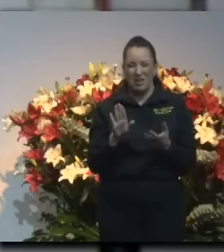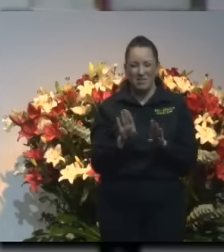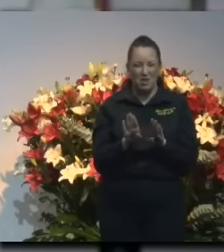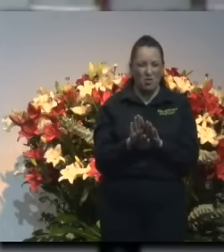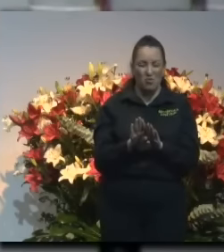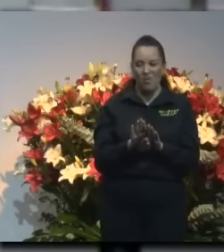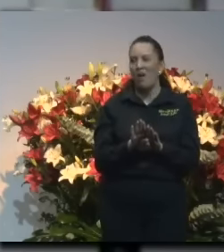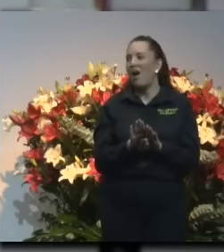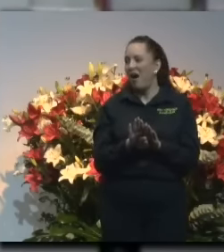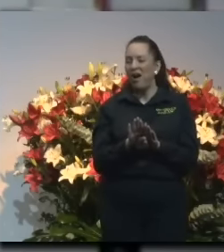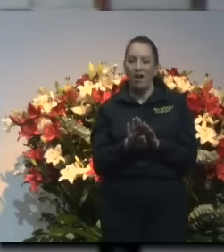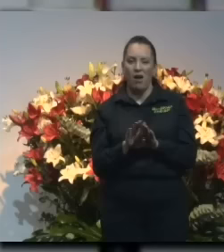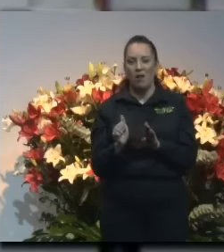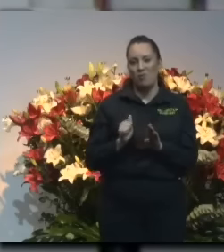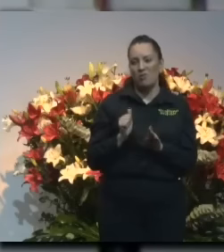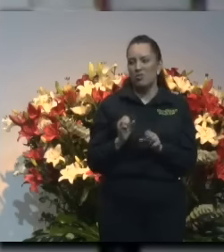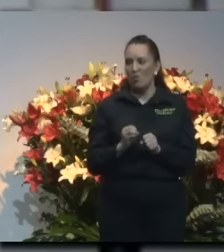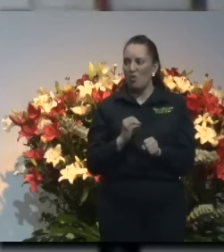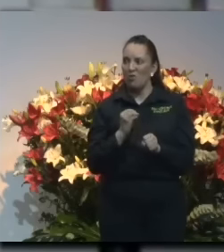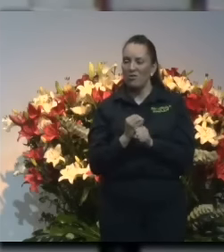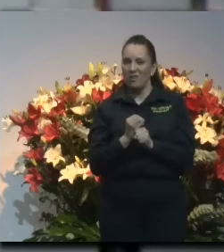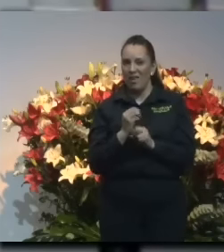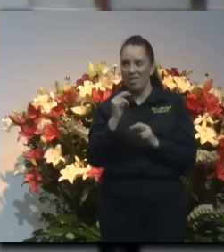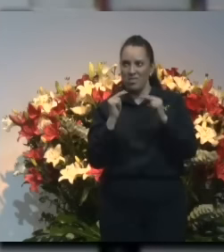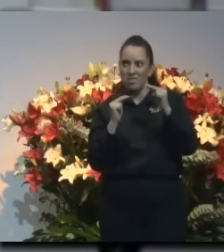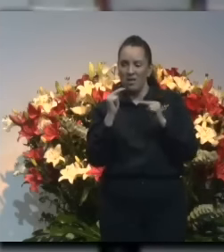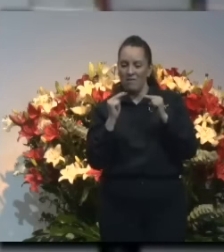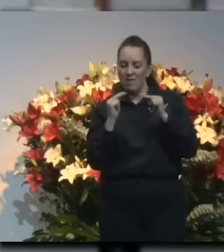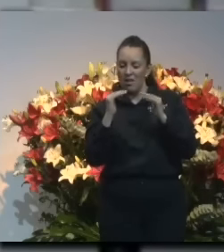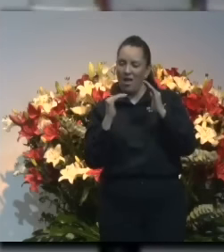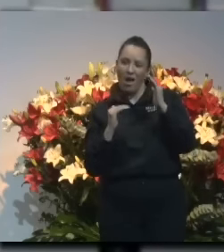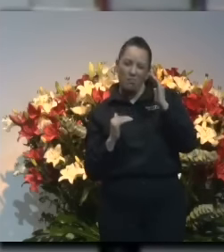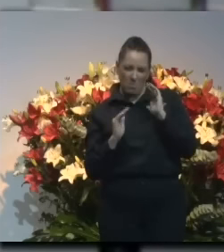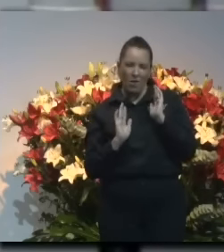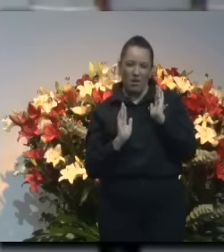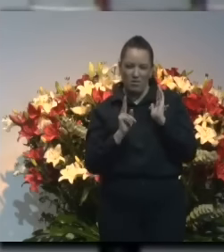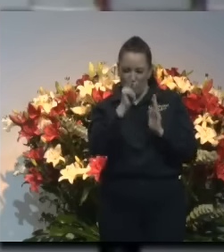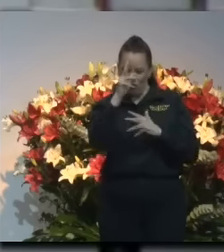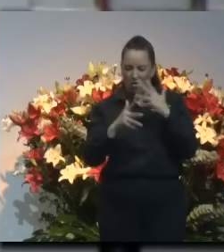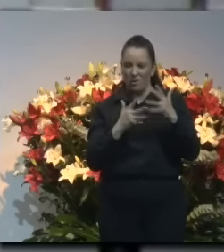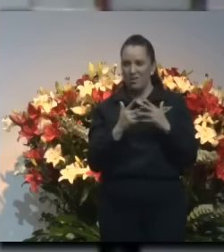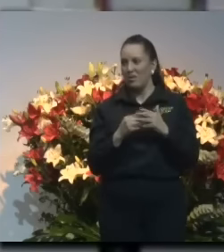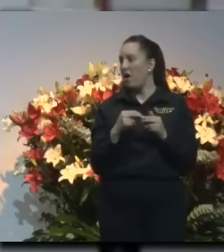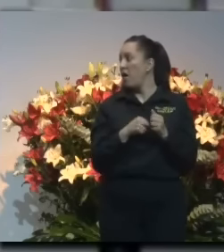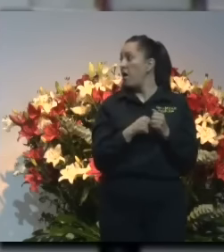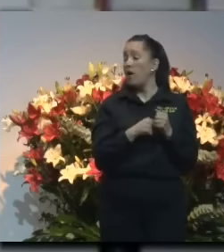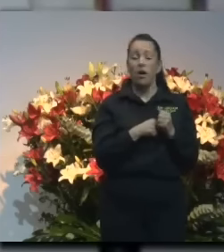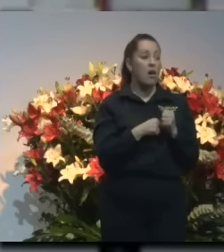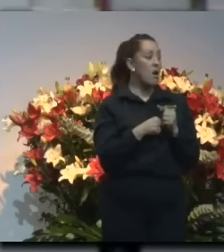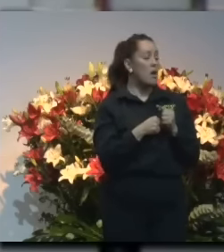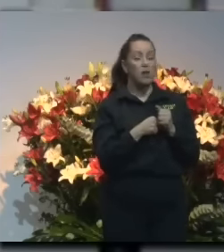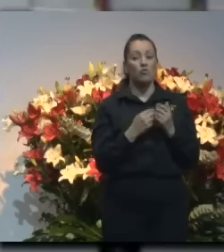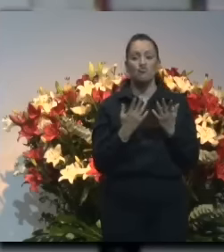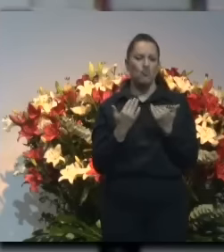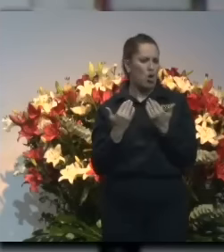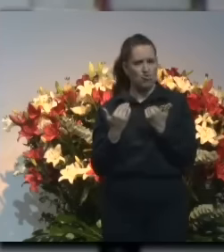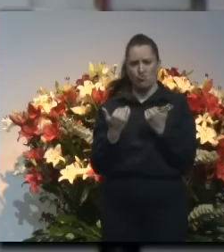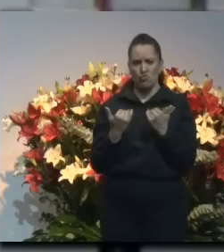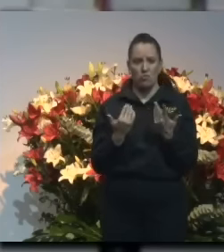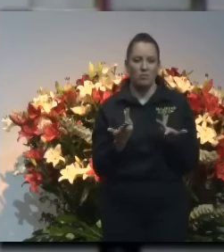de esconder, con tal de bajar los delitos, de esconder los homicidios. Entonces creo que tenemos que dejarnos de